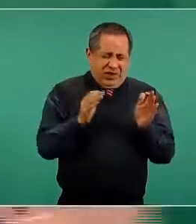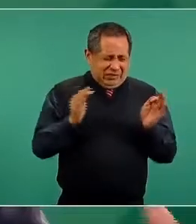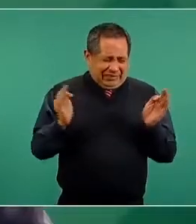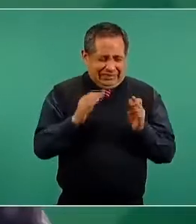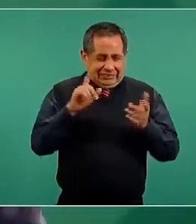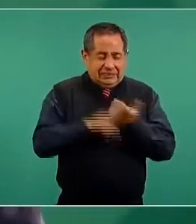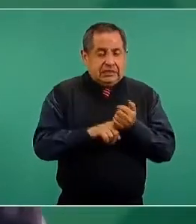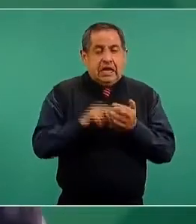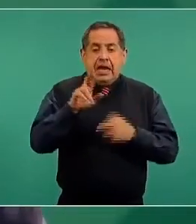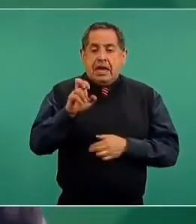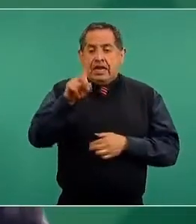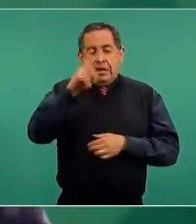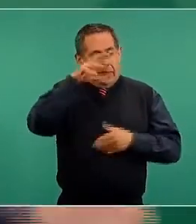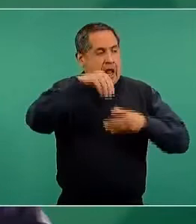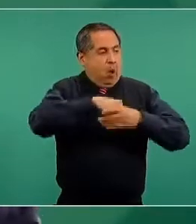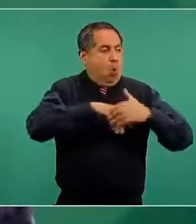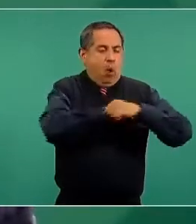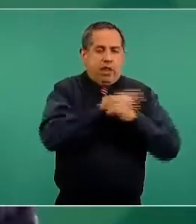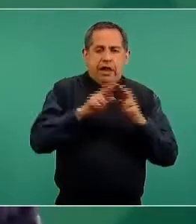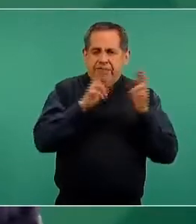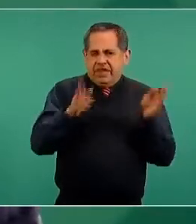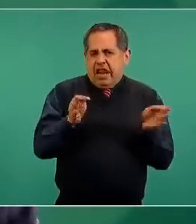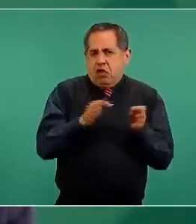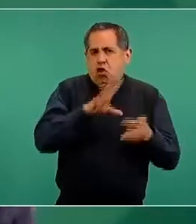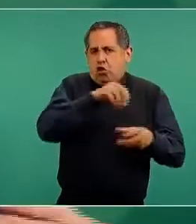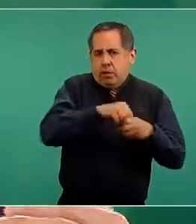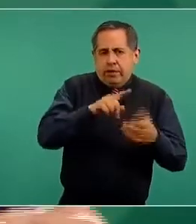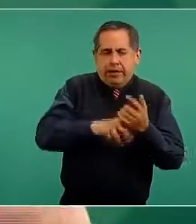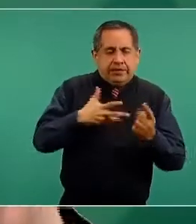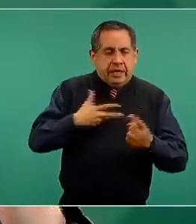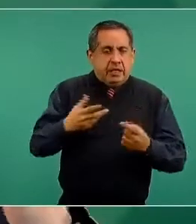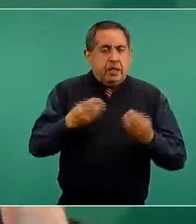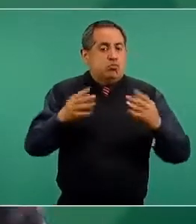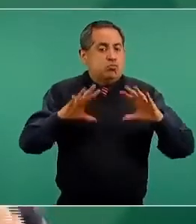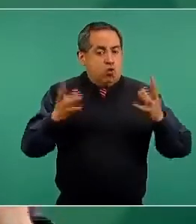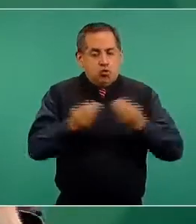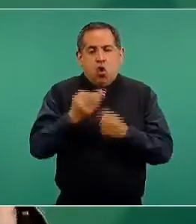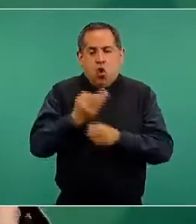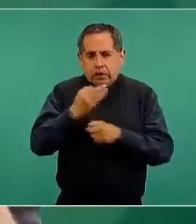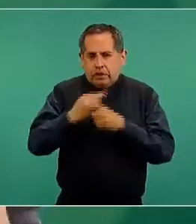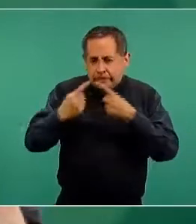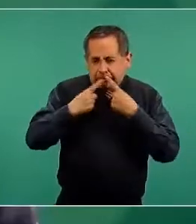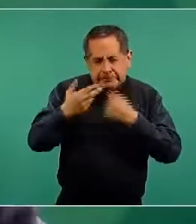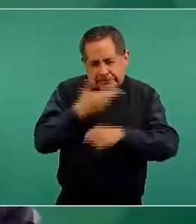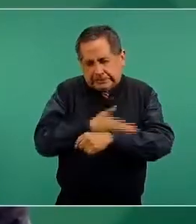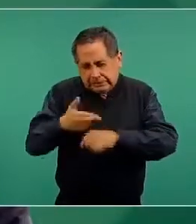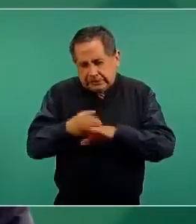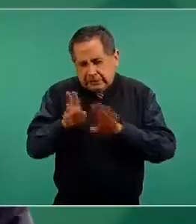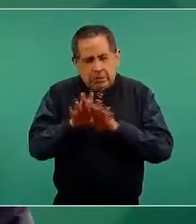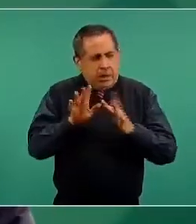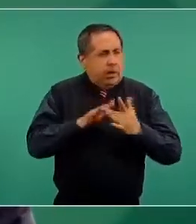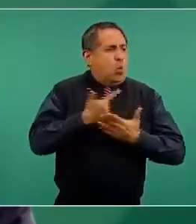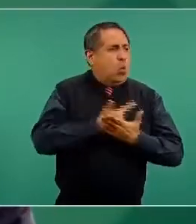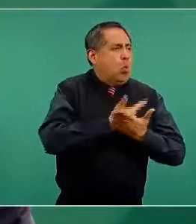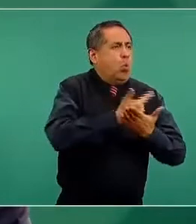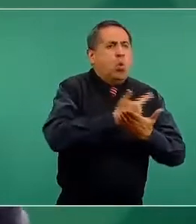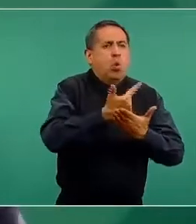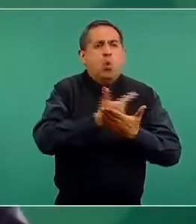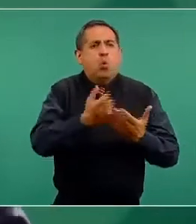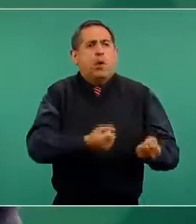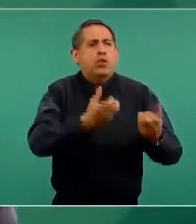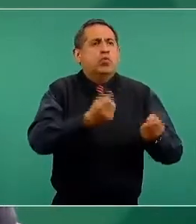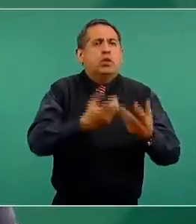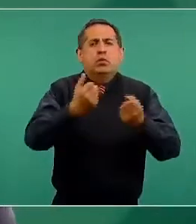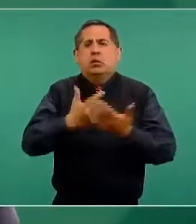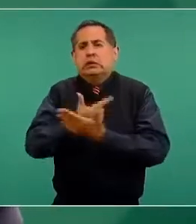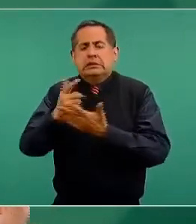de la red de refrigeración que se podría tener en el país. Y estamos en este momento haciendo los inventarios técnicos para